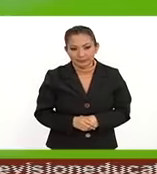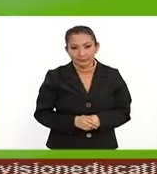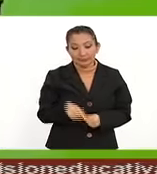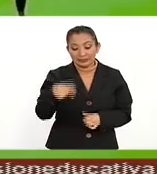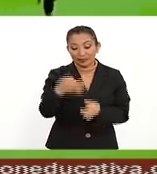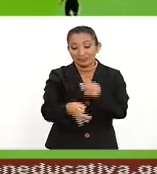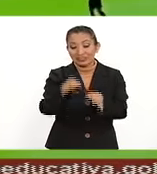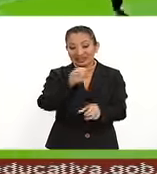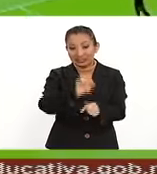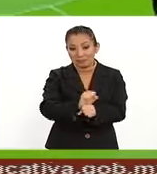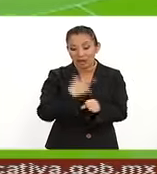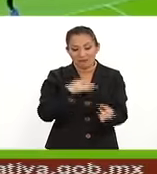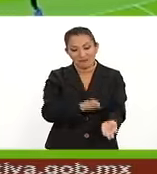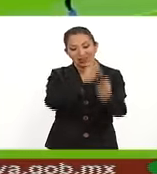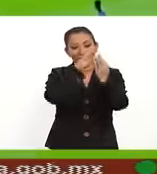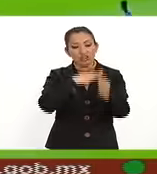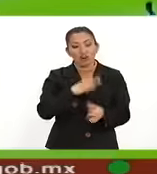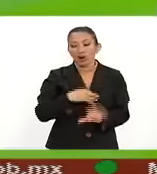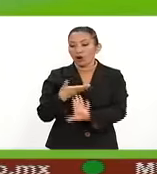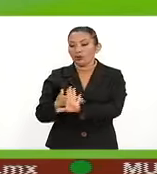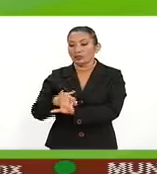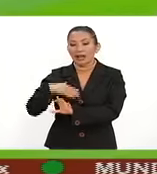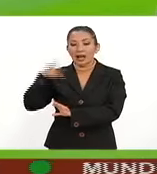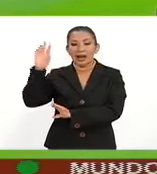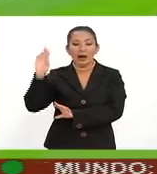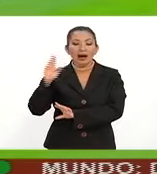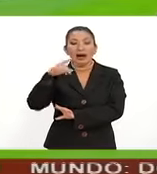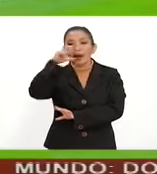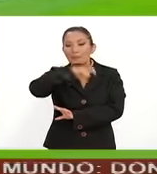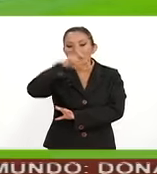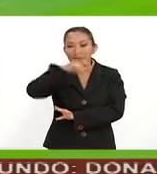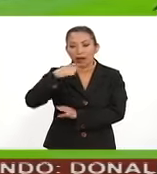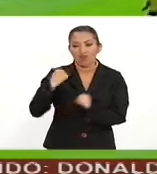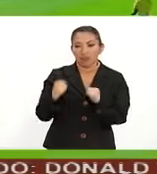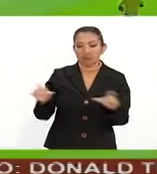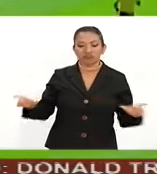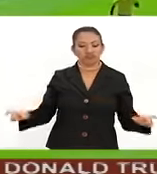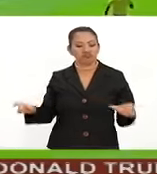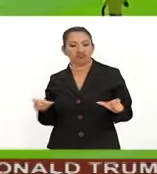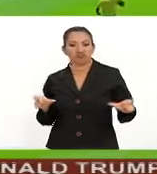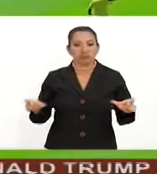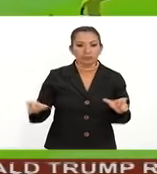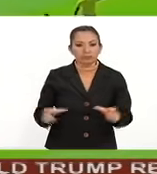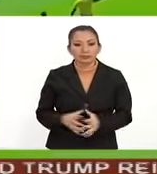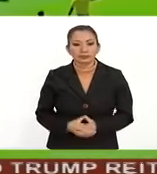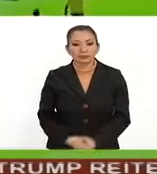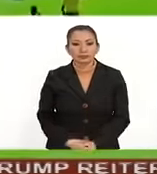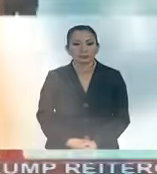Este fin de semana se enfrentan Toluca contra América en medio de un fuerte operativo de seguridad.